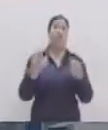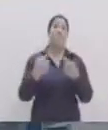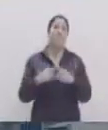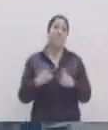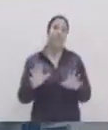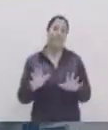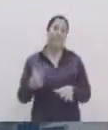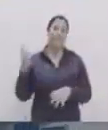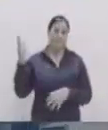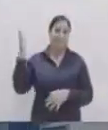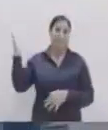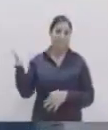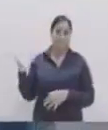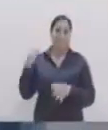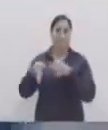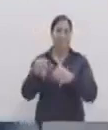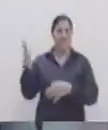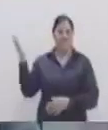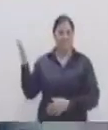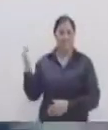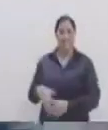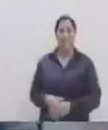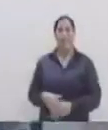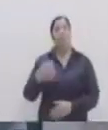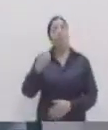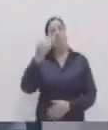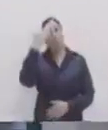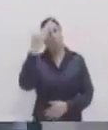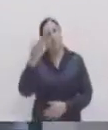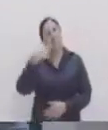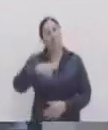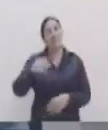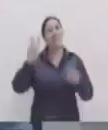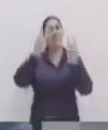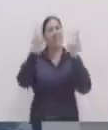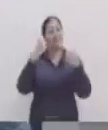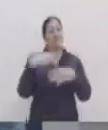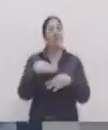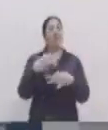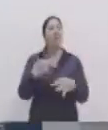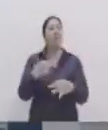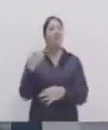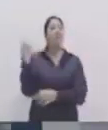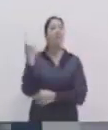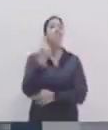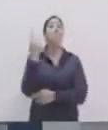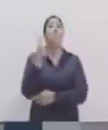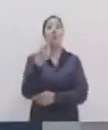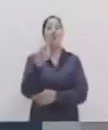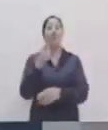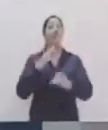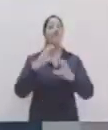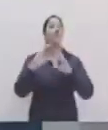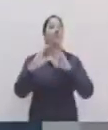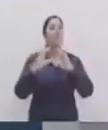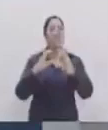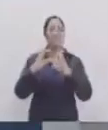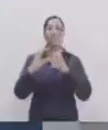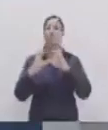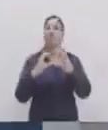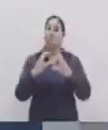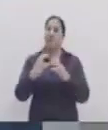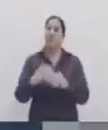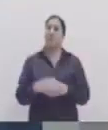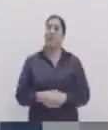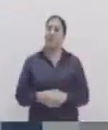verboides. Perfecto, Michelle, pues muchísimas gracias por ese tema muy interesante. Creo que es una parte fundamental en la comunicación,